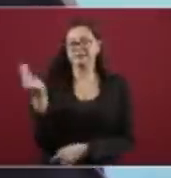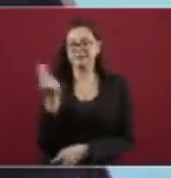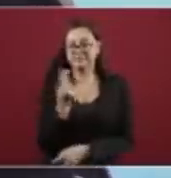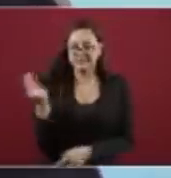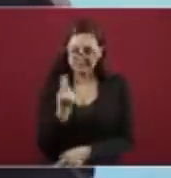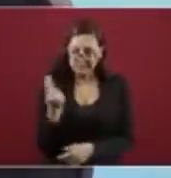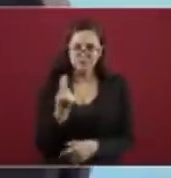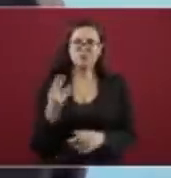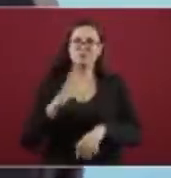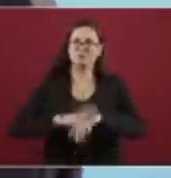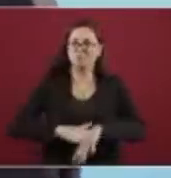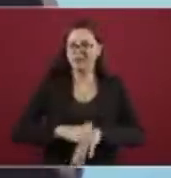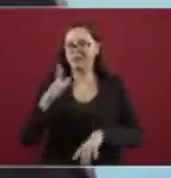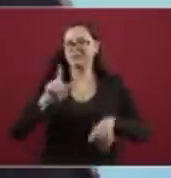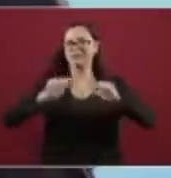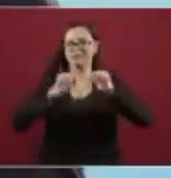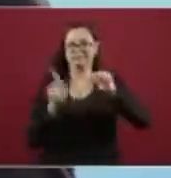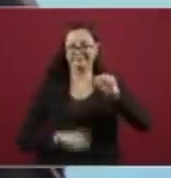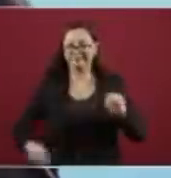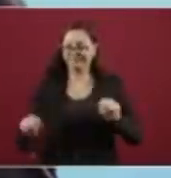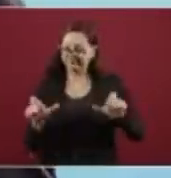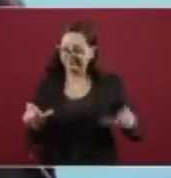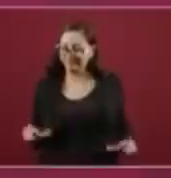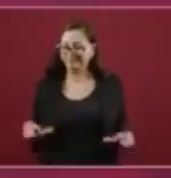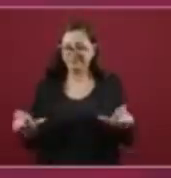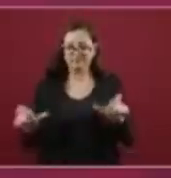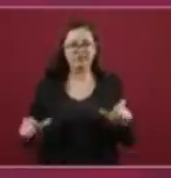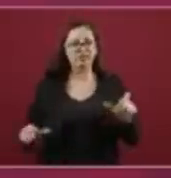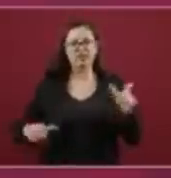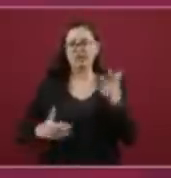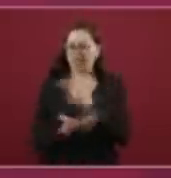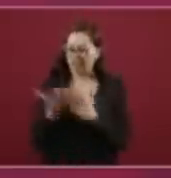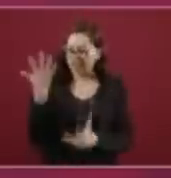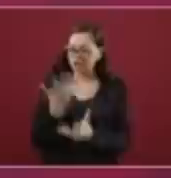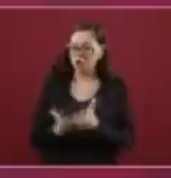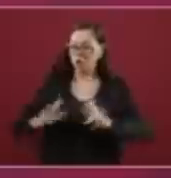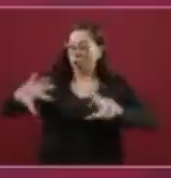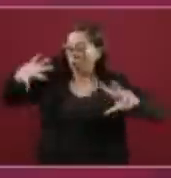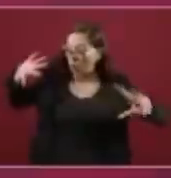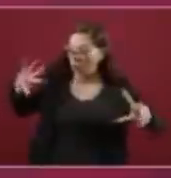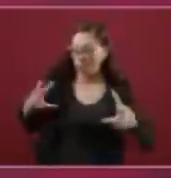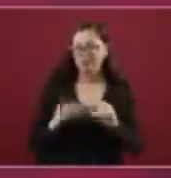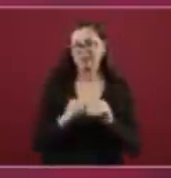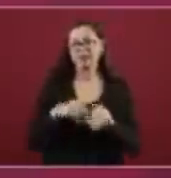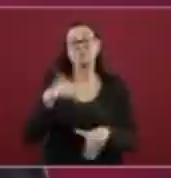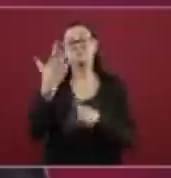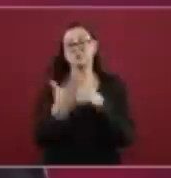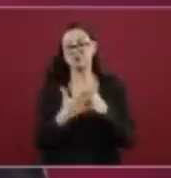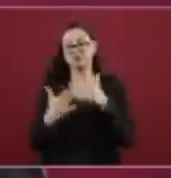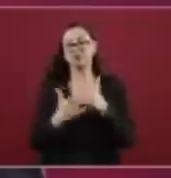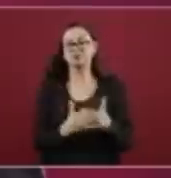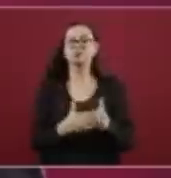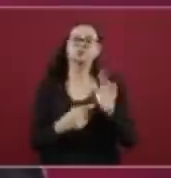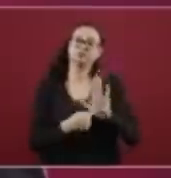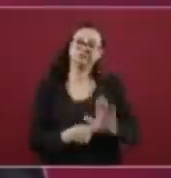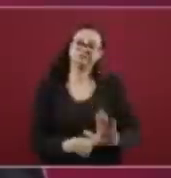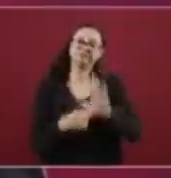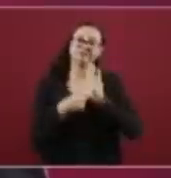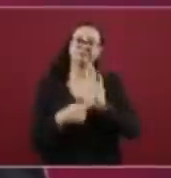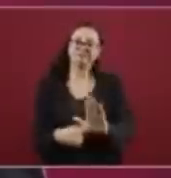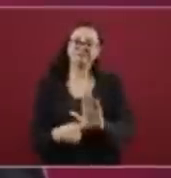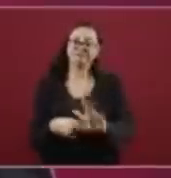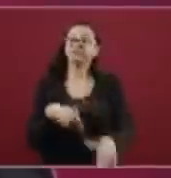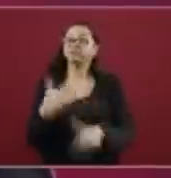Guardia Nacional, todo lo que estamos haciendo. Pronto les vamos a presentar,